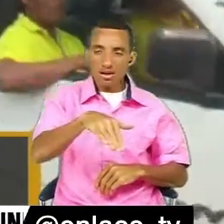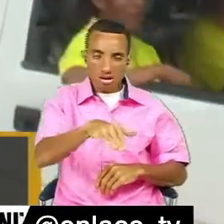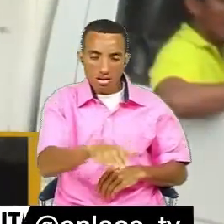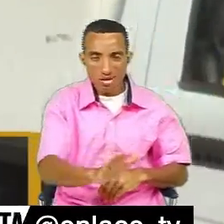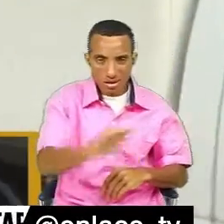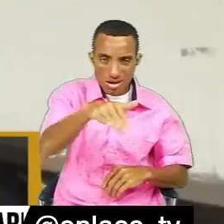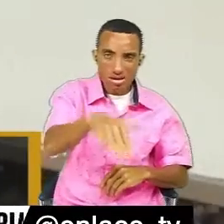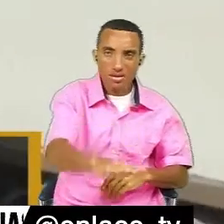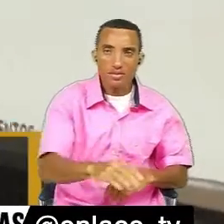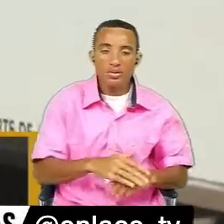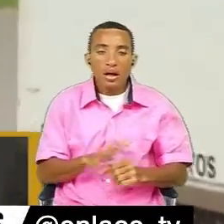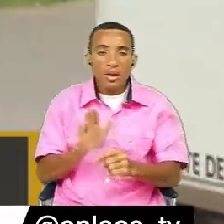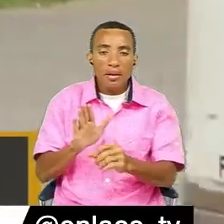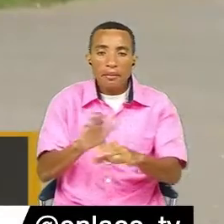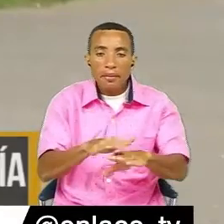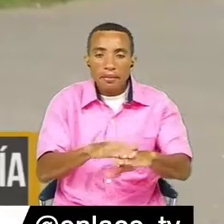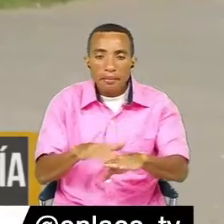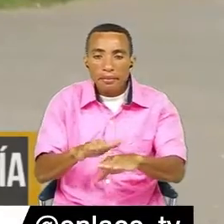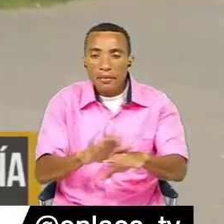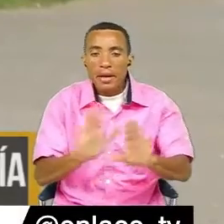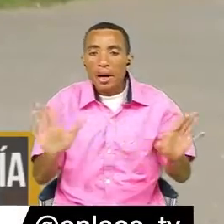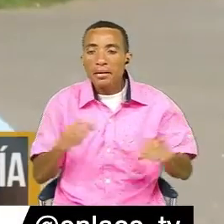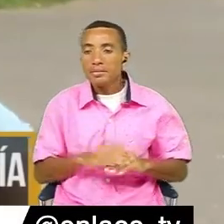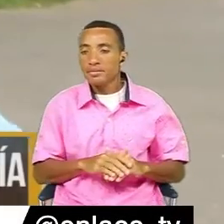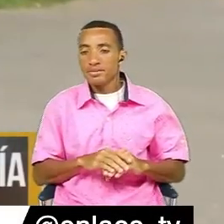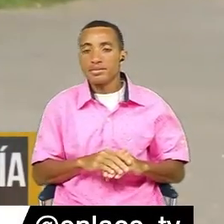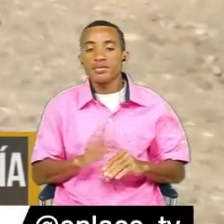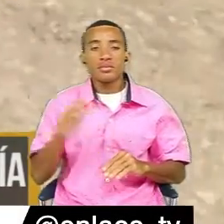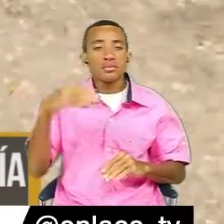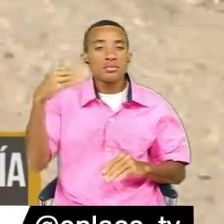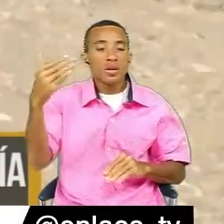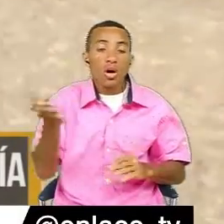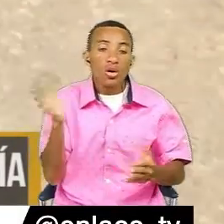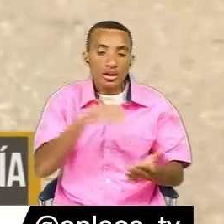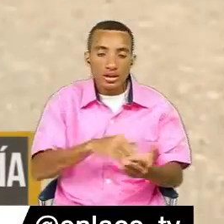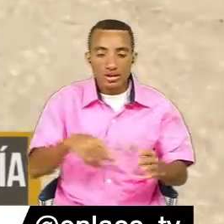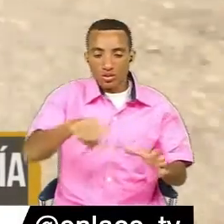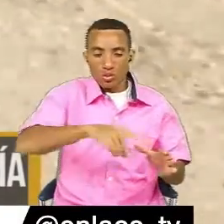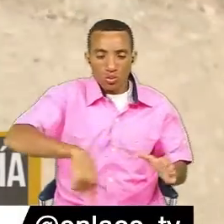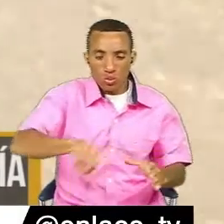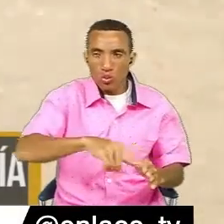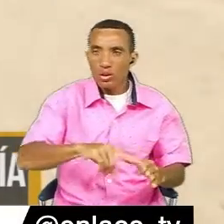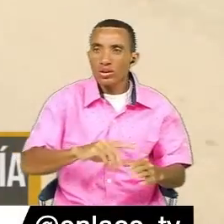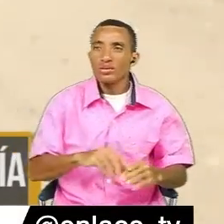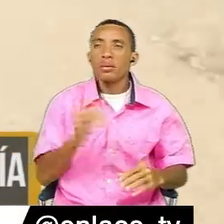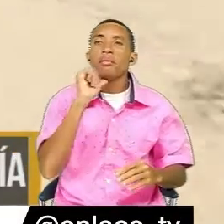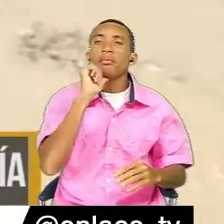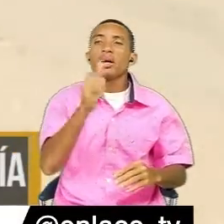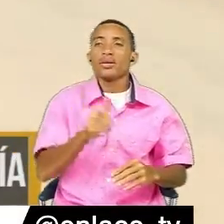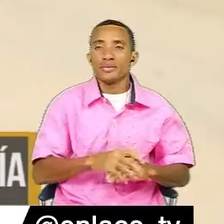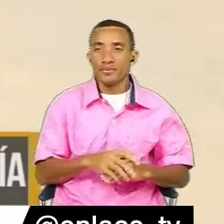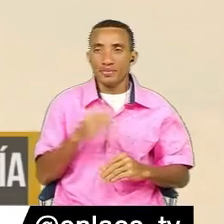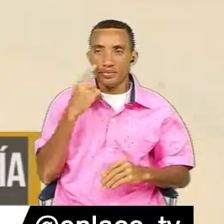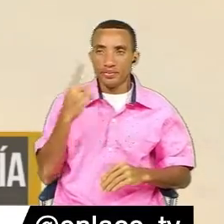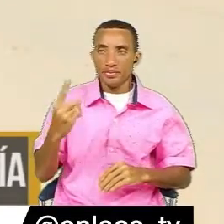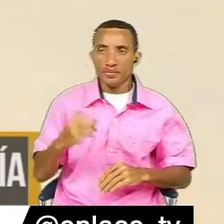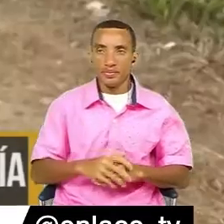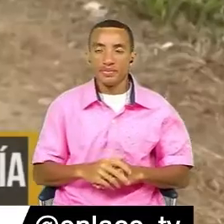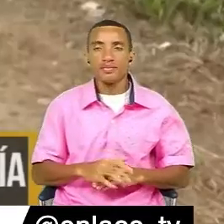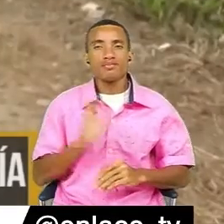y tapan un poquitico, o sea, es un paño de agua tibia y a los 8 días está otra vez el hueco peor de lo que estaba. Ocurre